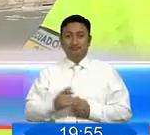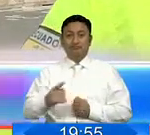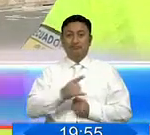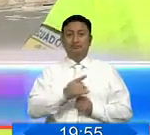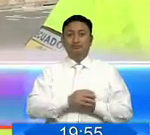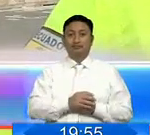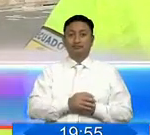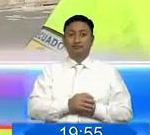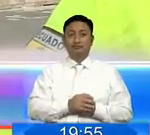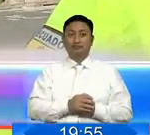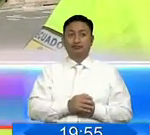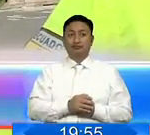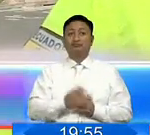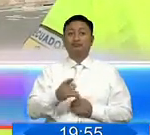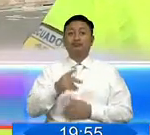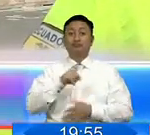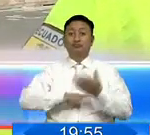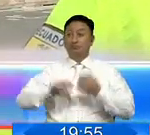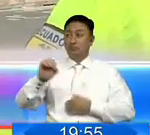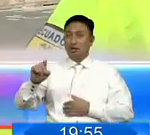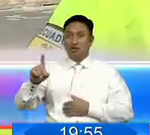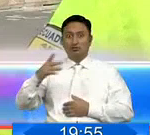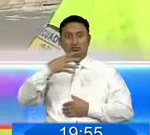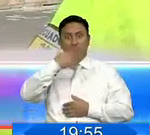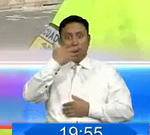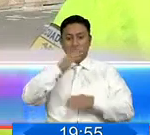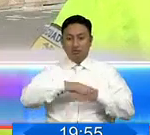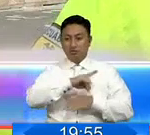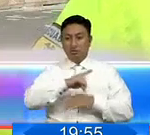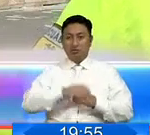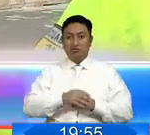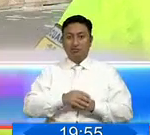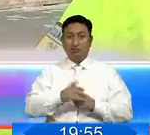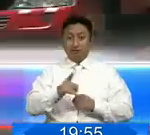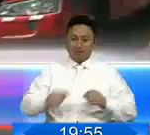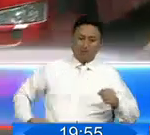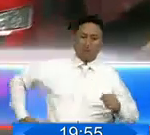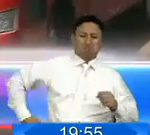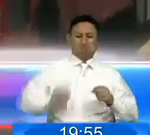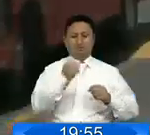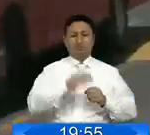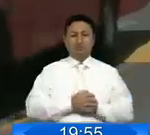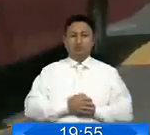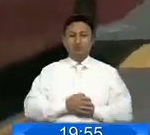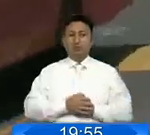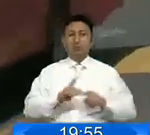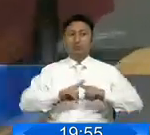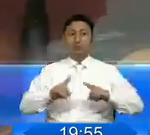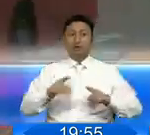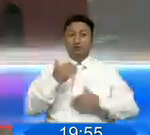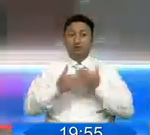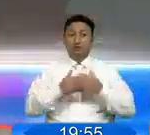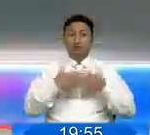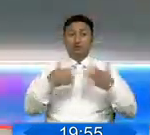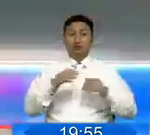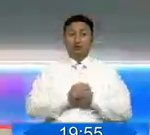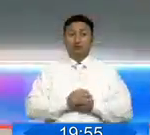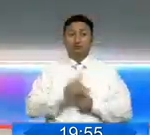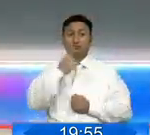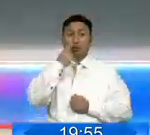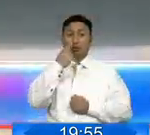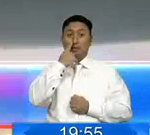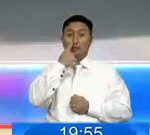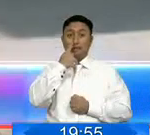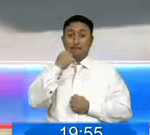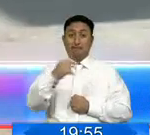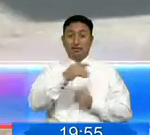causa indignación en el hijo, por lo que procede a patear el vehículo. Pero lo más grave estaba por suceder. Quien conducía el vehículo